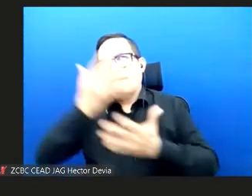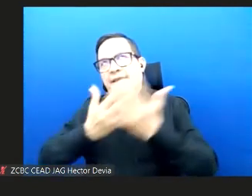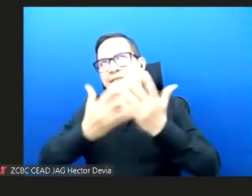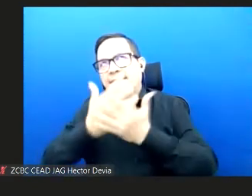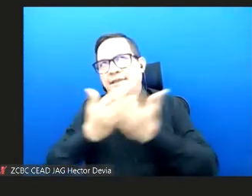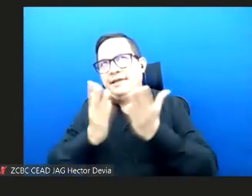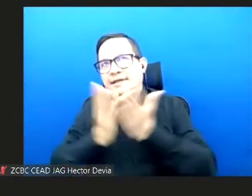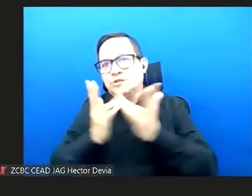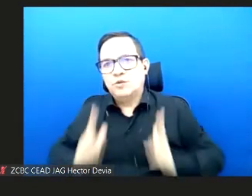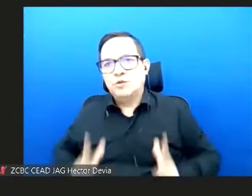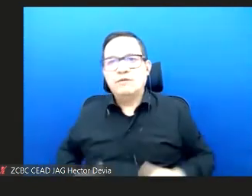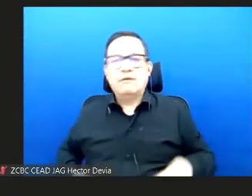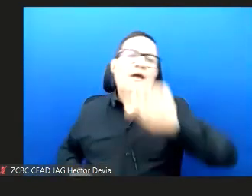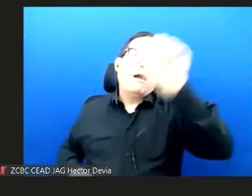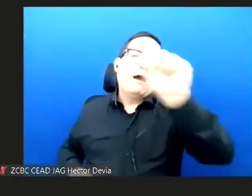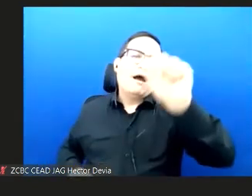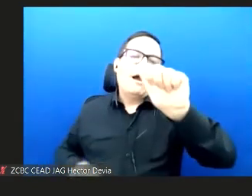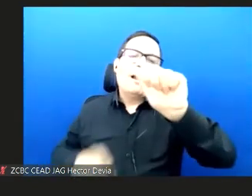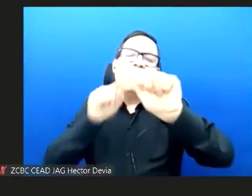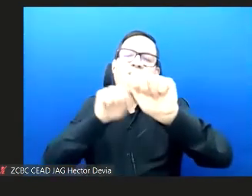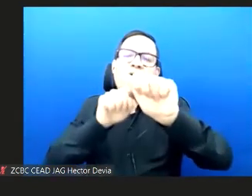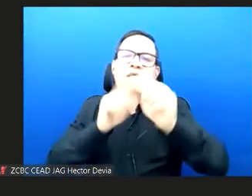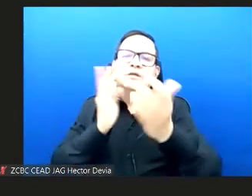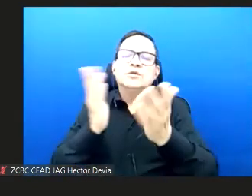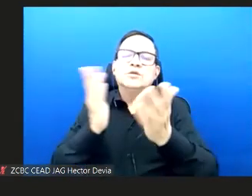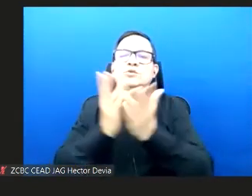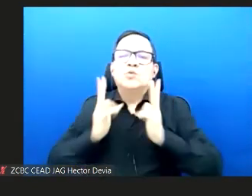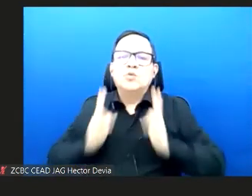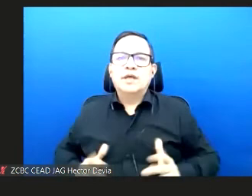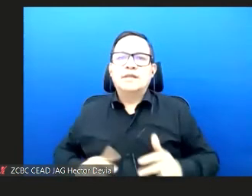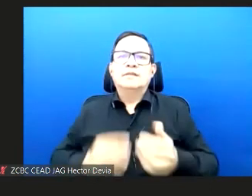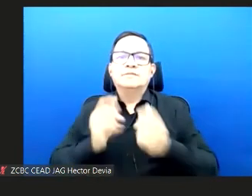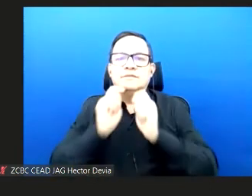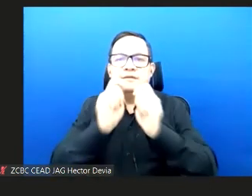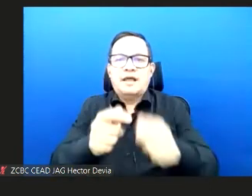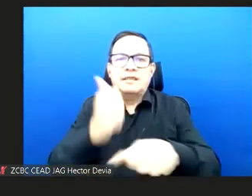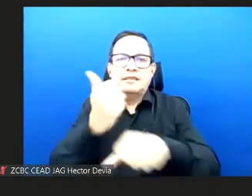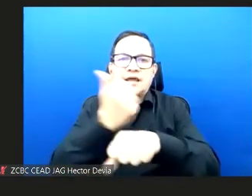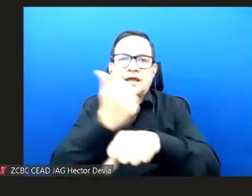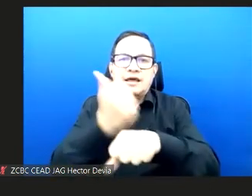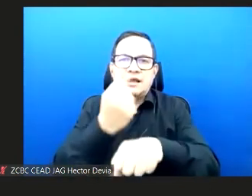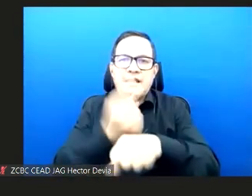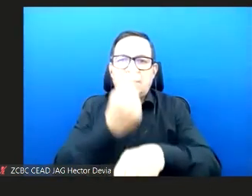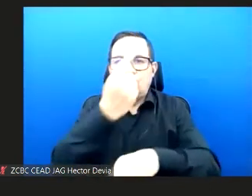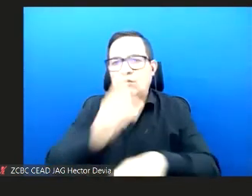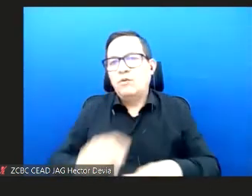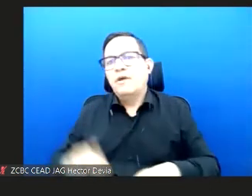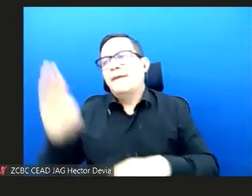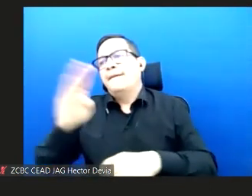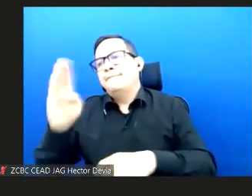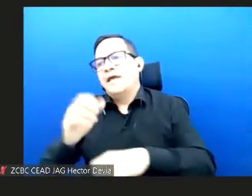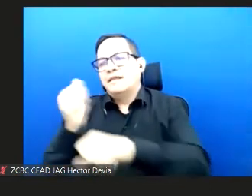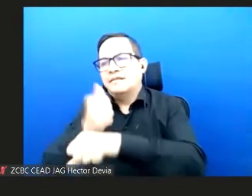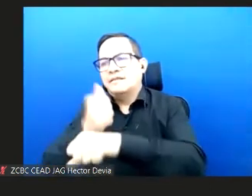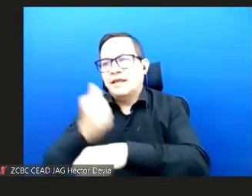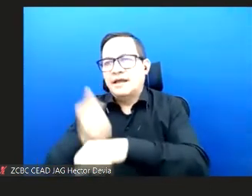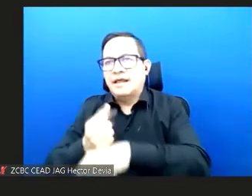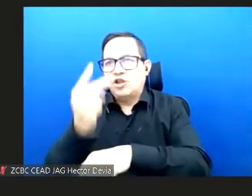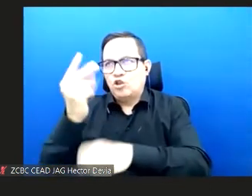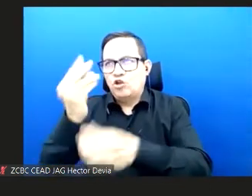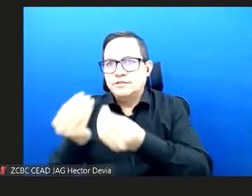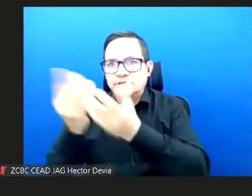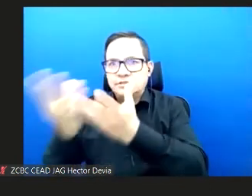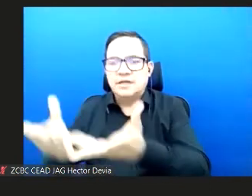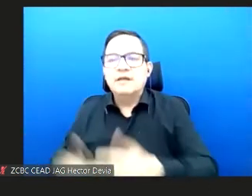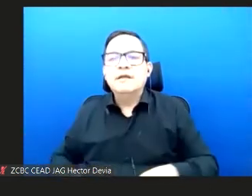el conjunto A son los estudiantes que presentaron la tarea 1, que el conjunto B son los estudiantes que presentaron la tarea 2, y el